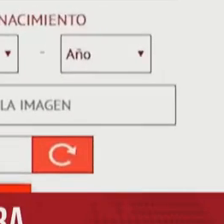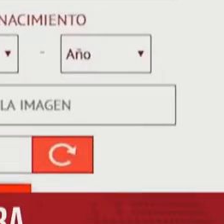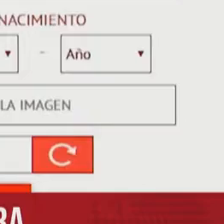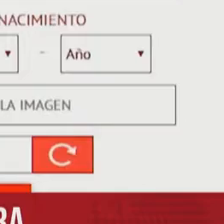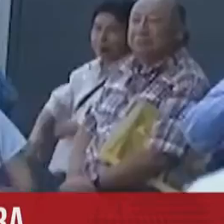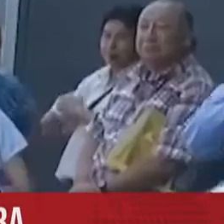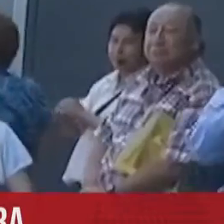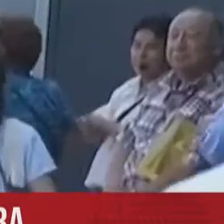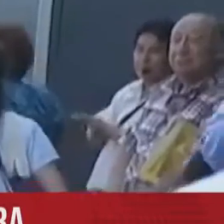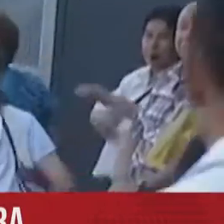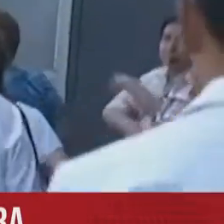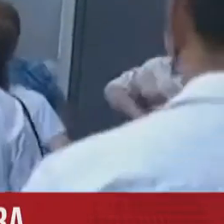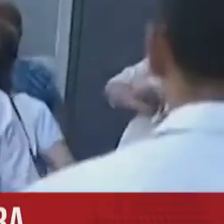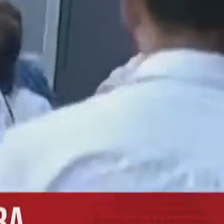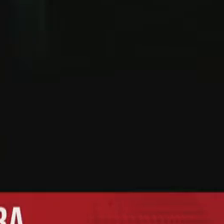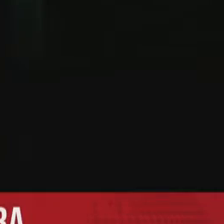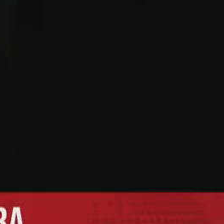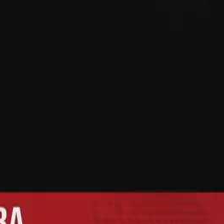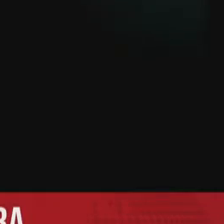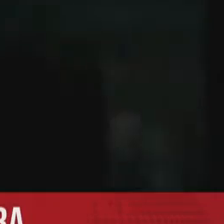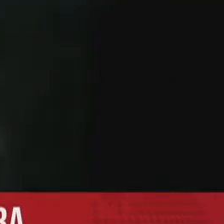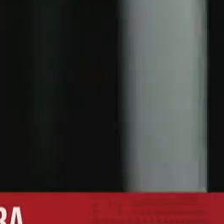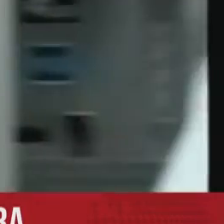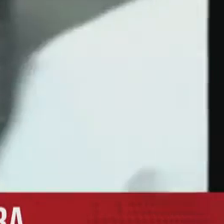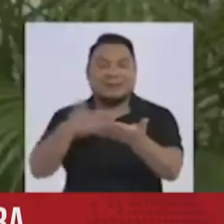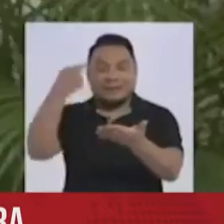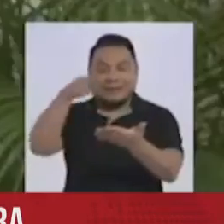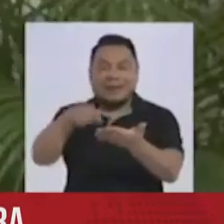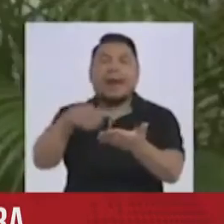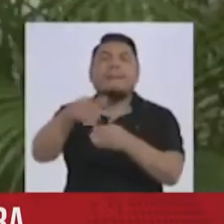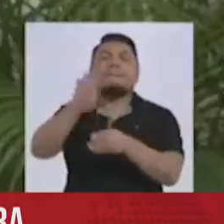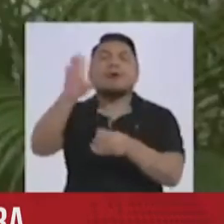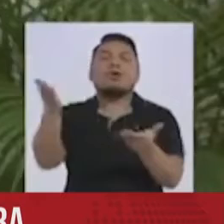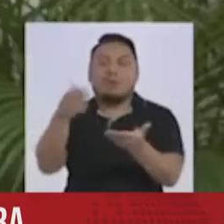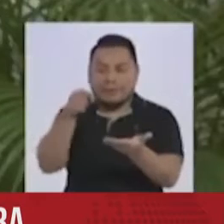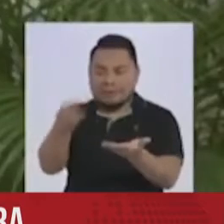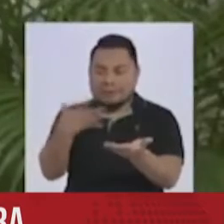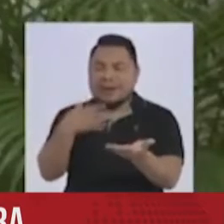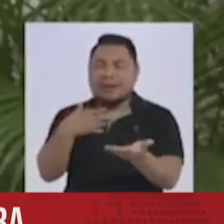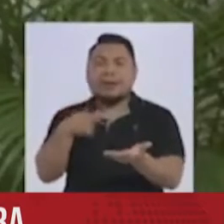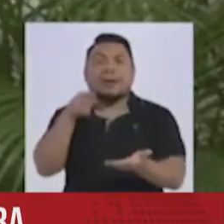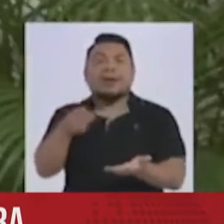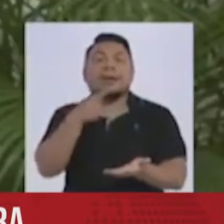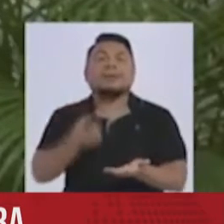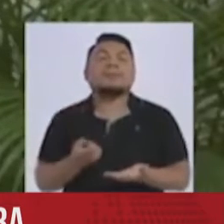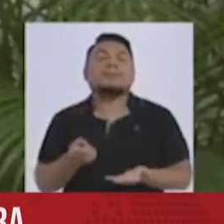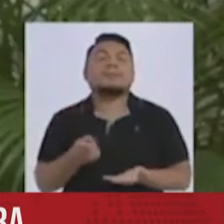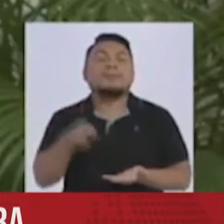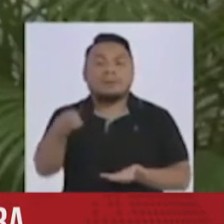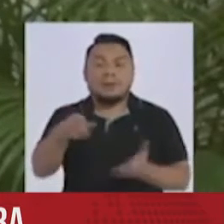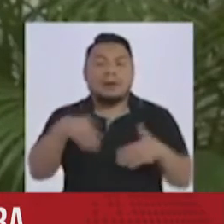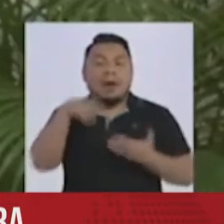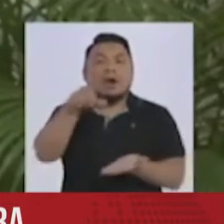si accederá o no a este recurso en medio de la emergencia que vive nuestro país. Sugerencia: imprimir la página. La página se